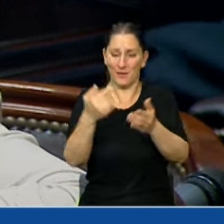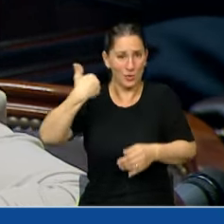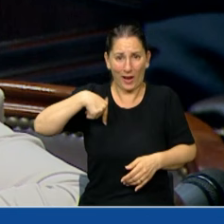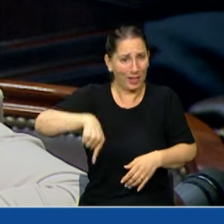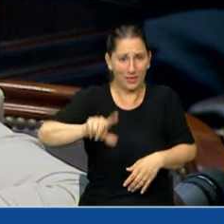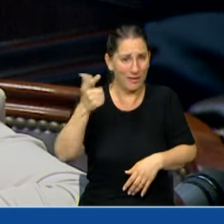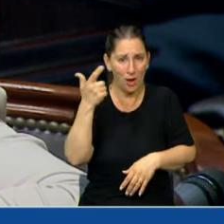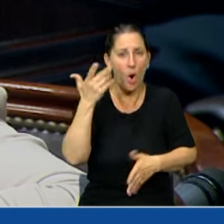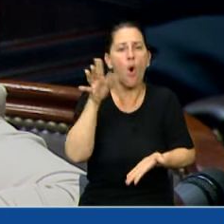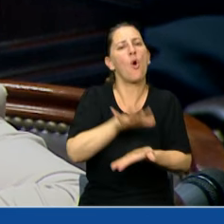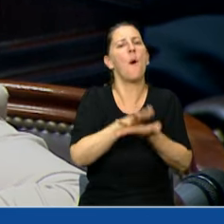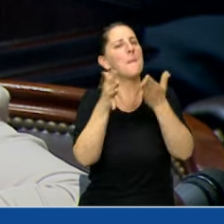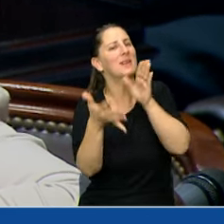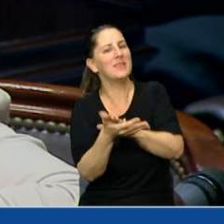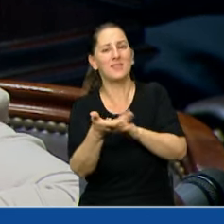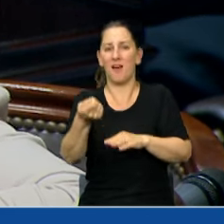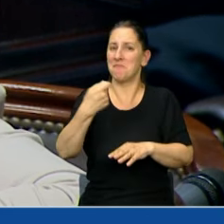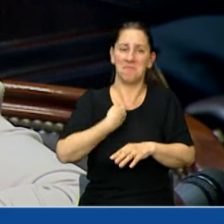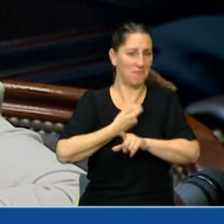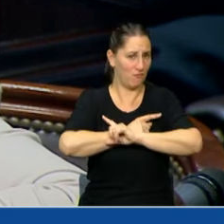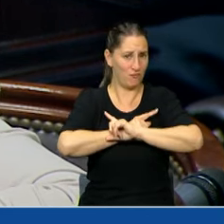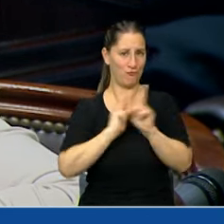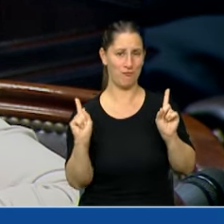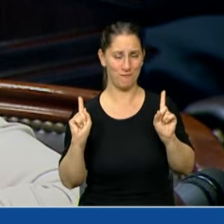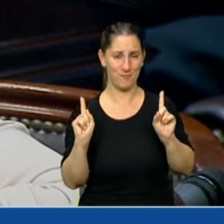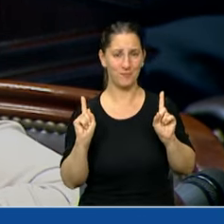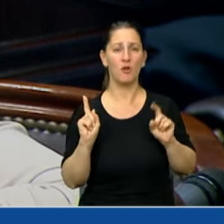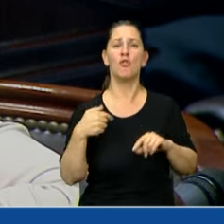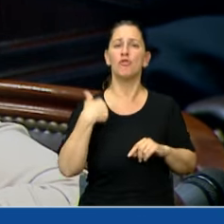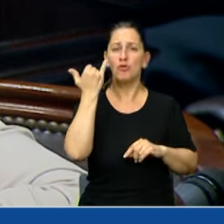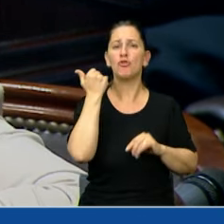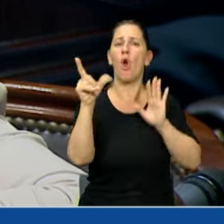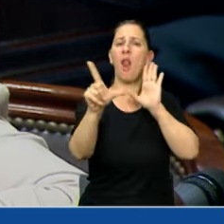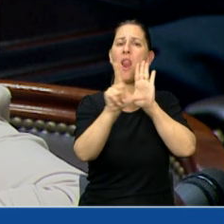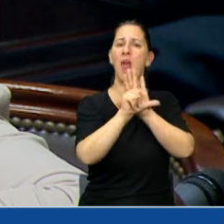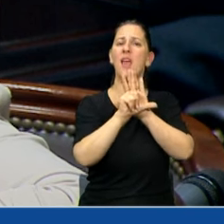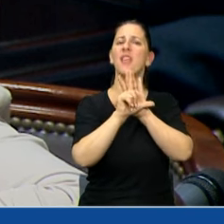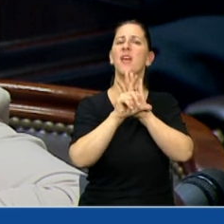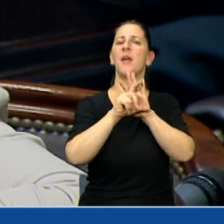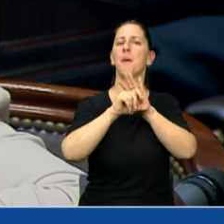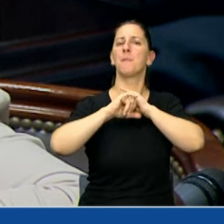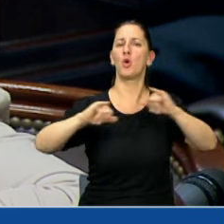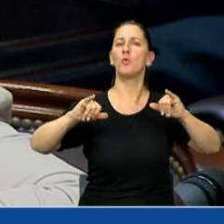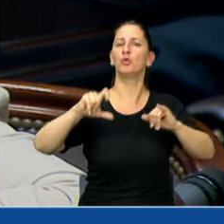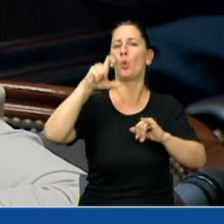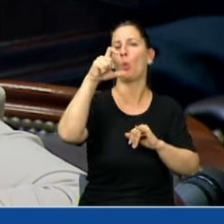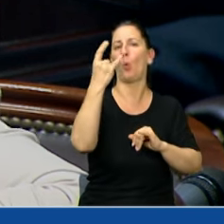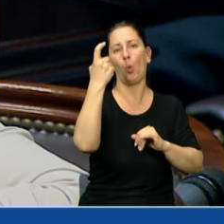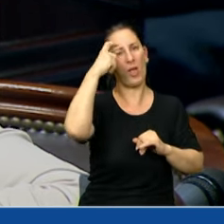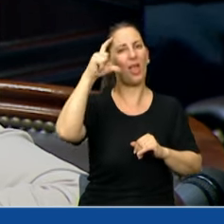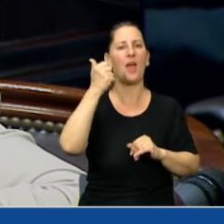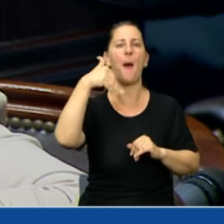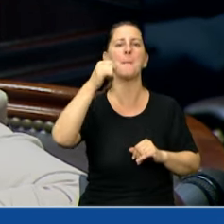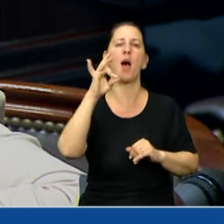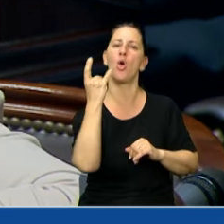ningún tipo de compensación en ese sentido he presentado una ley de promoción de las cuencas maduras es el